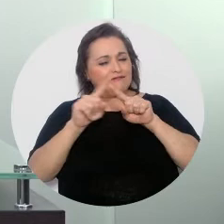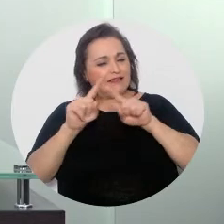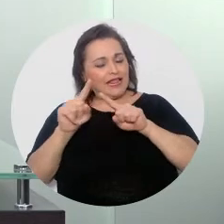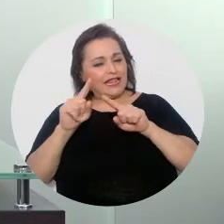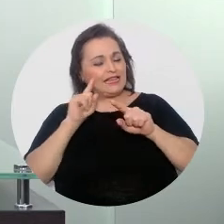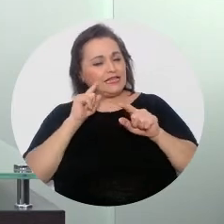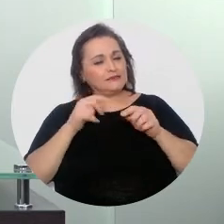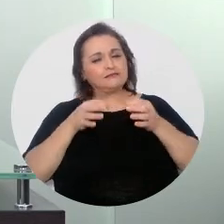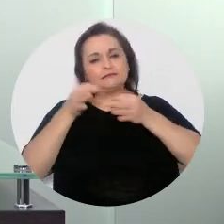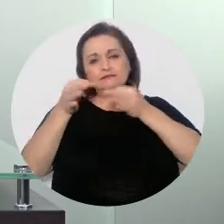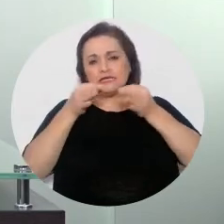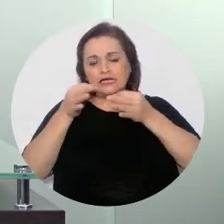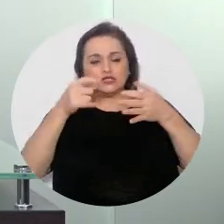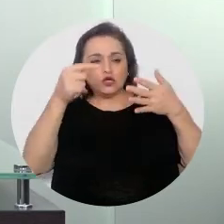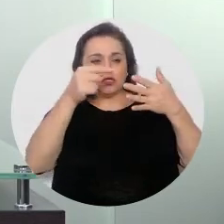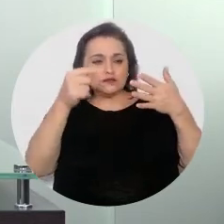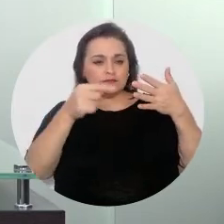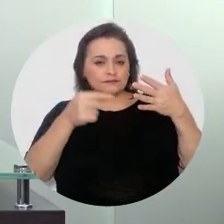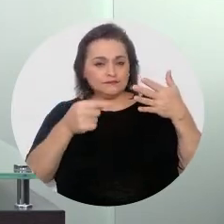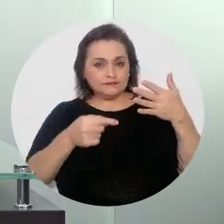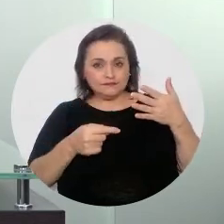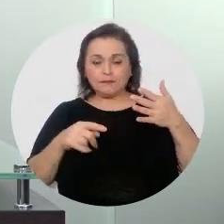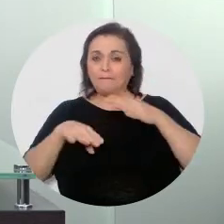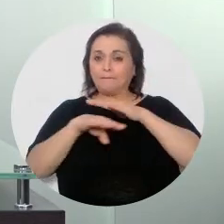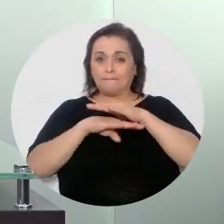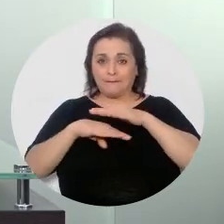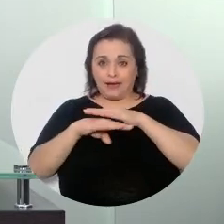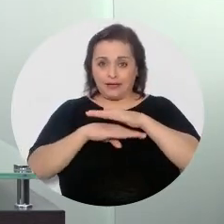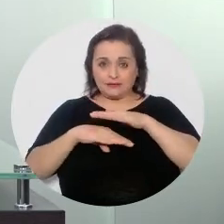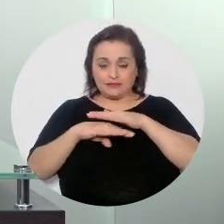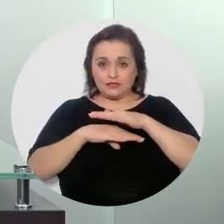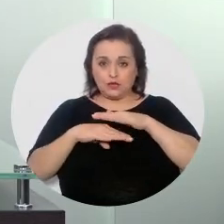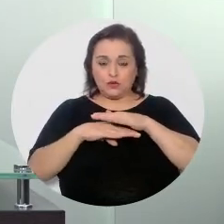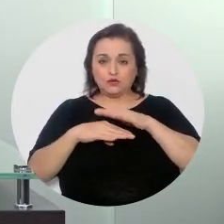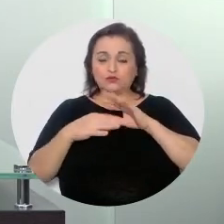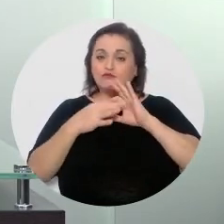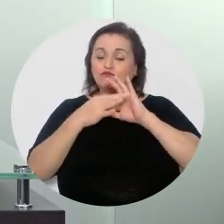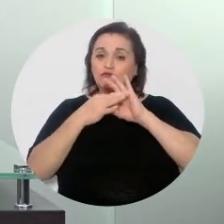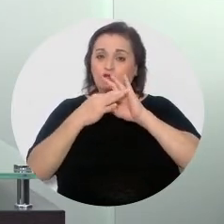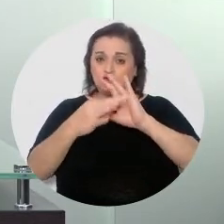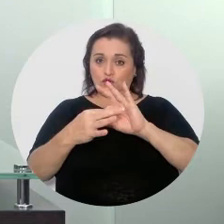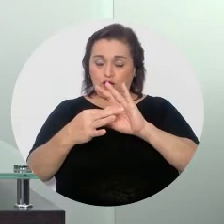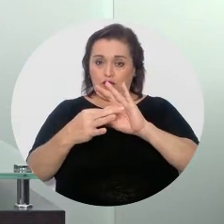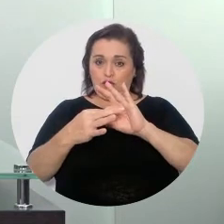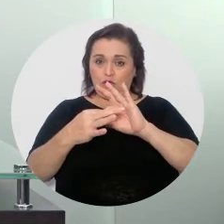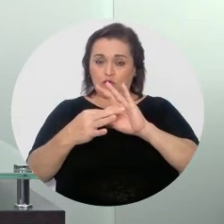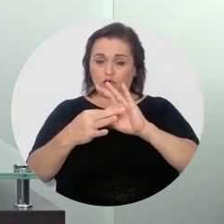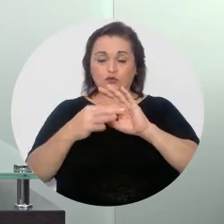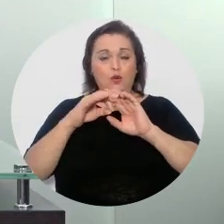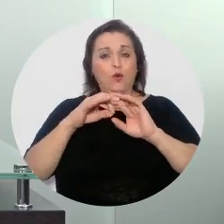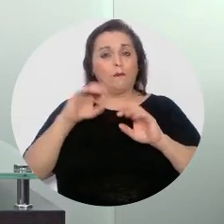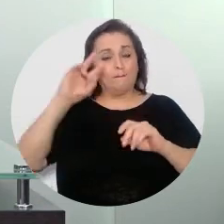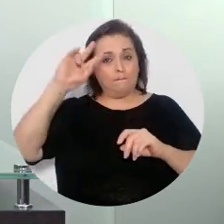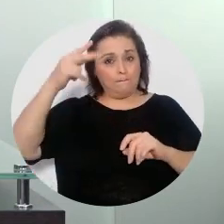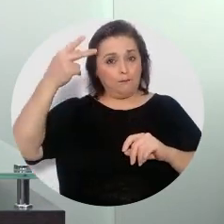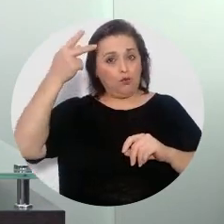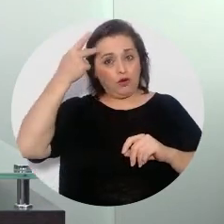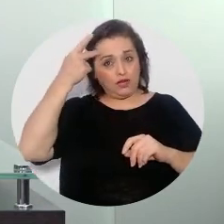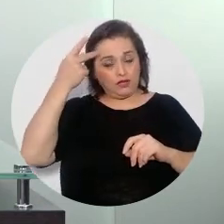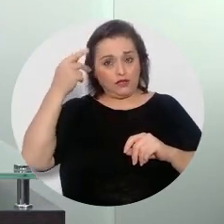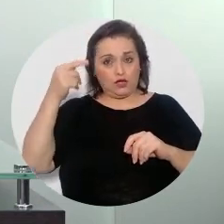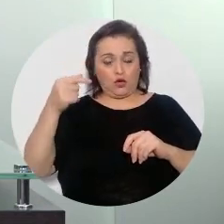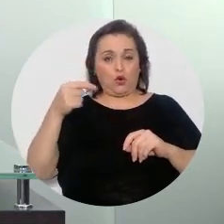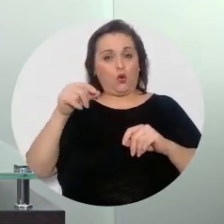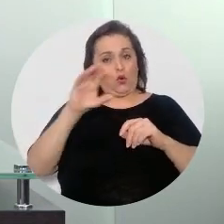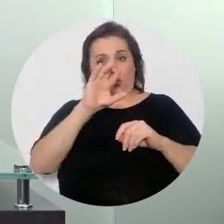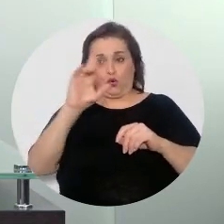suerte de recorrido en relación con algunos aspectos básicos del financiamiento político